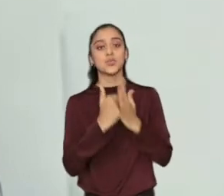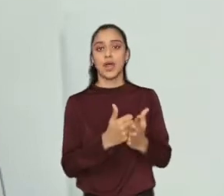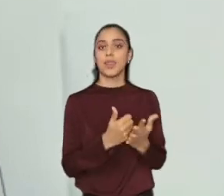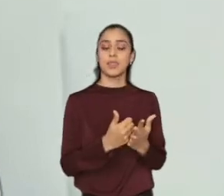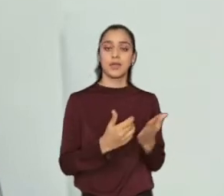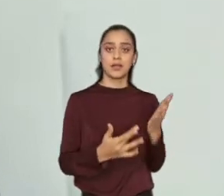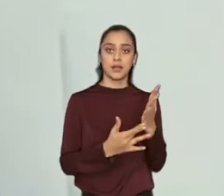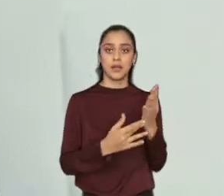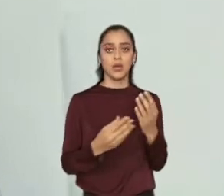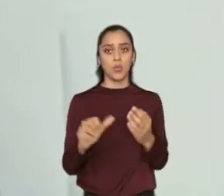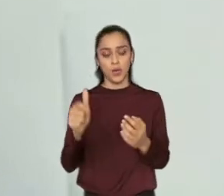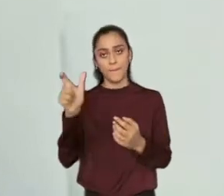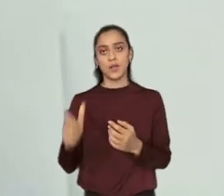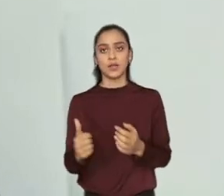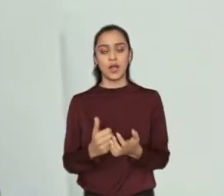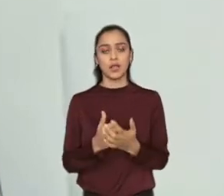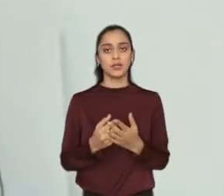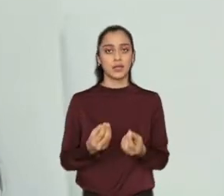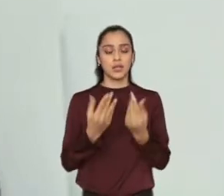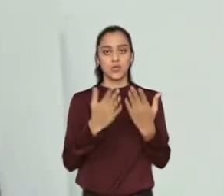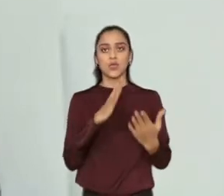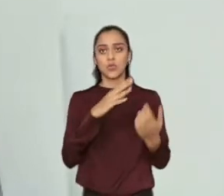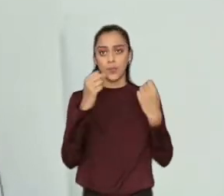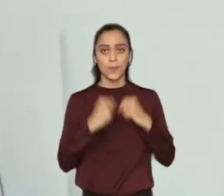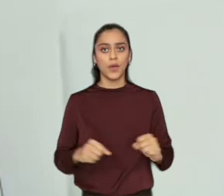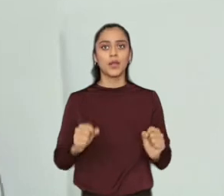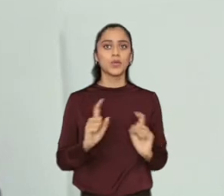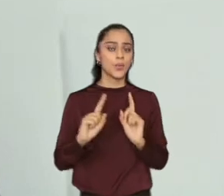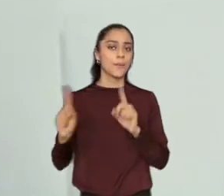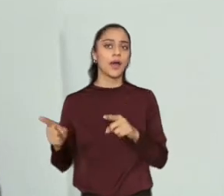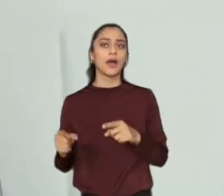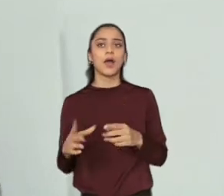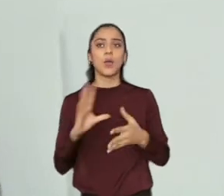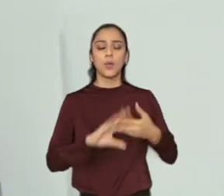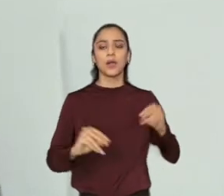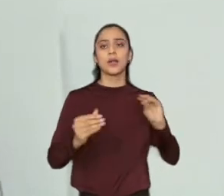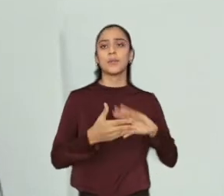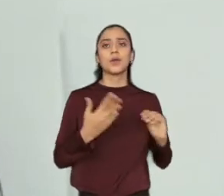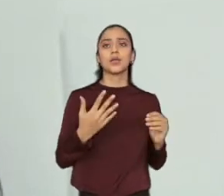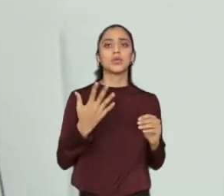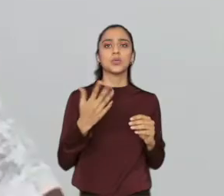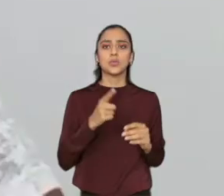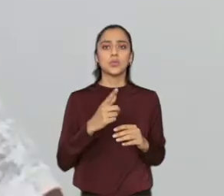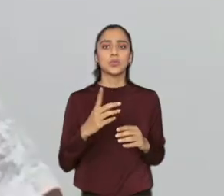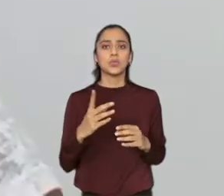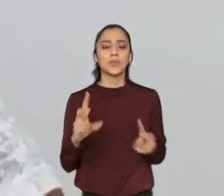familiar, pero puedes y tú sales. Cuéntame de esa parte de tu diario vivir.